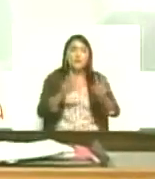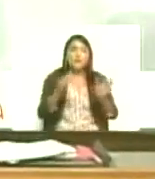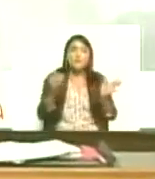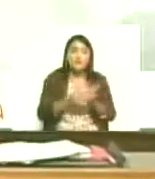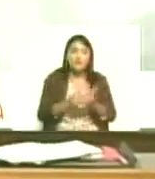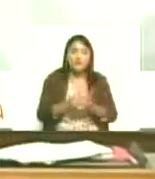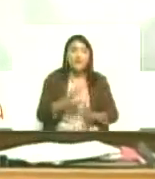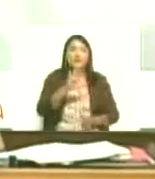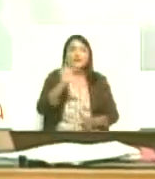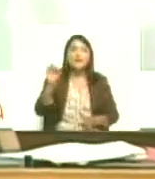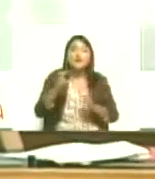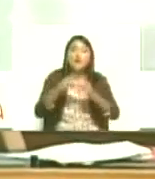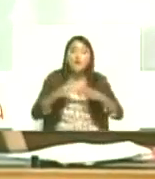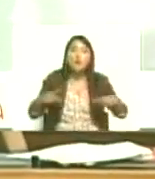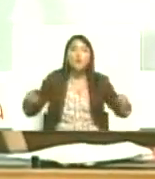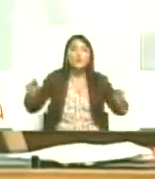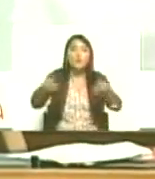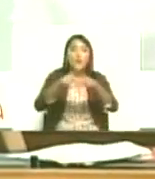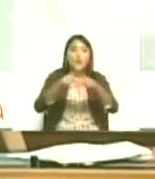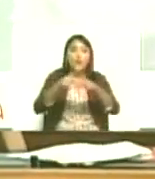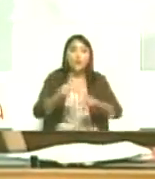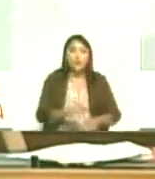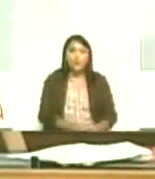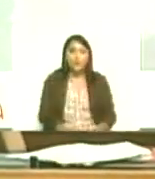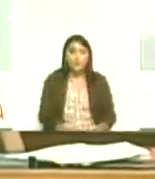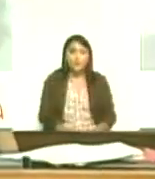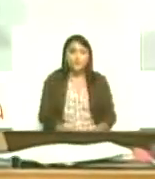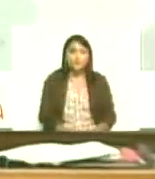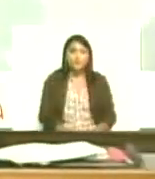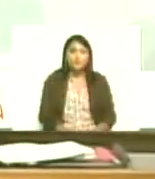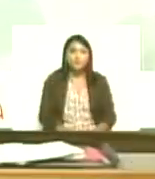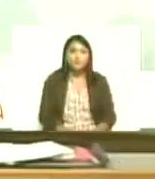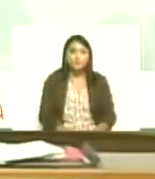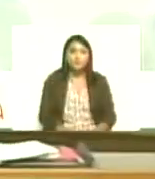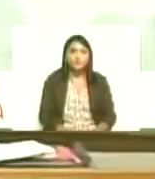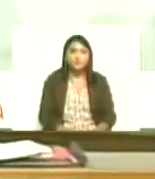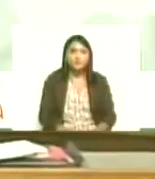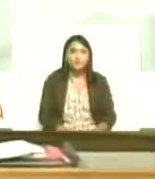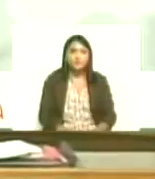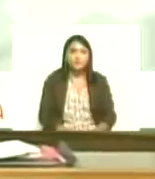159.500 kilómetros cuadrados de su territorio.